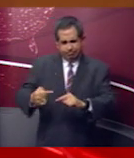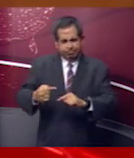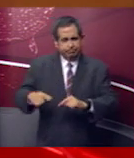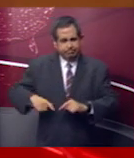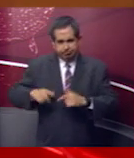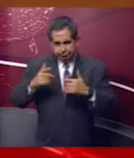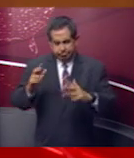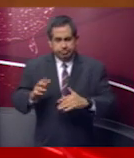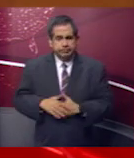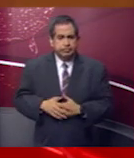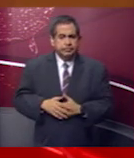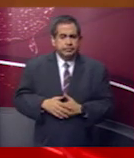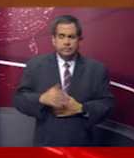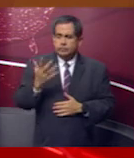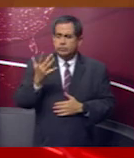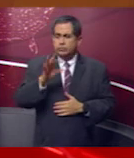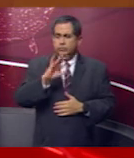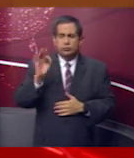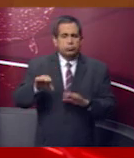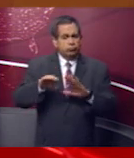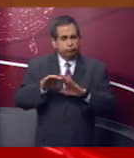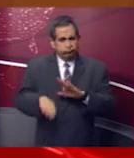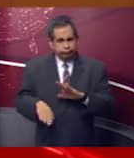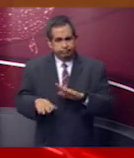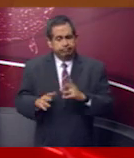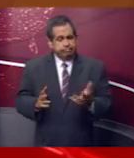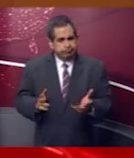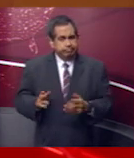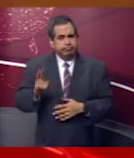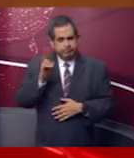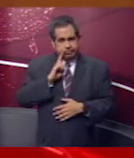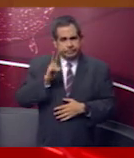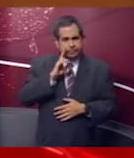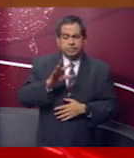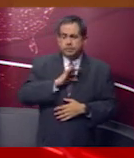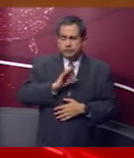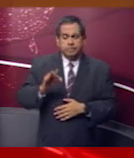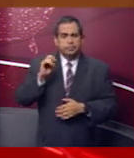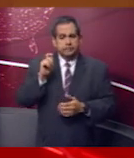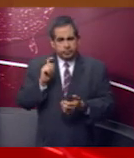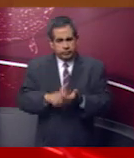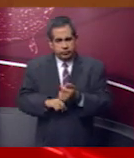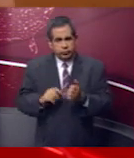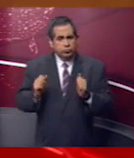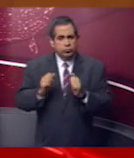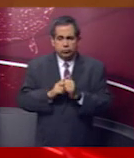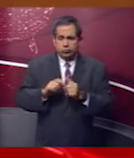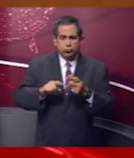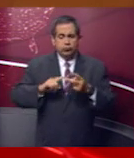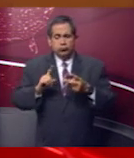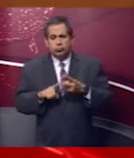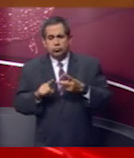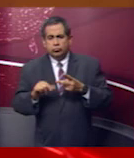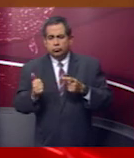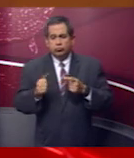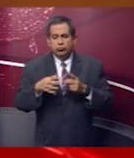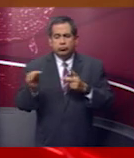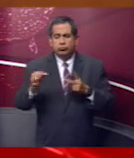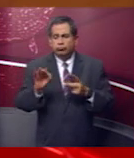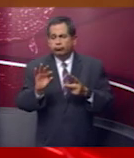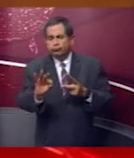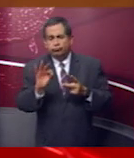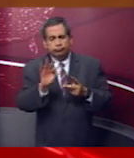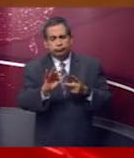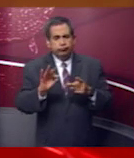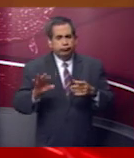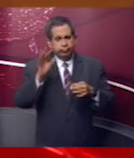gobiernos, menor al 50%, tengan la posibilidad de contar con un instrumento alternativo